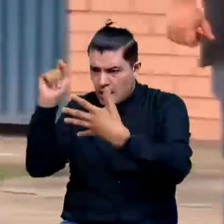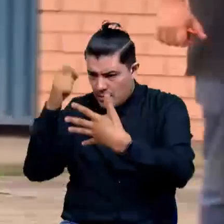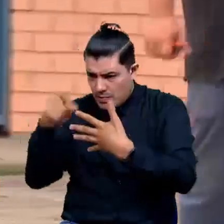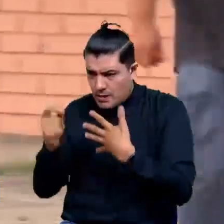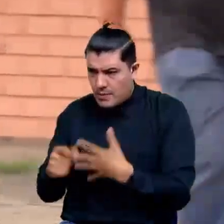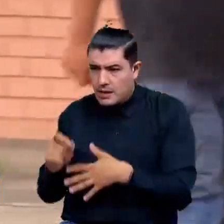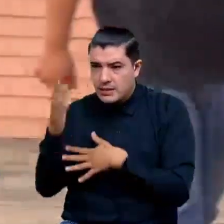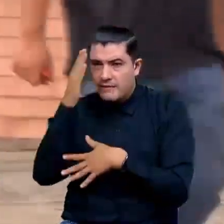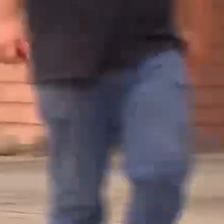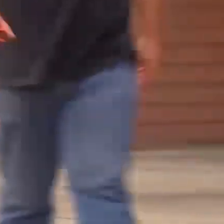nacionales